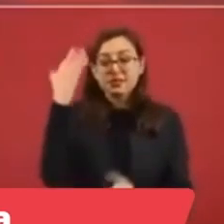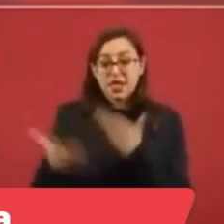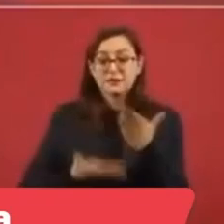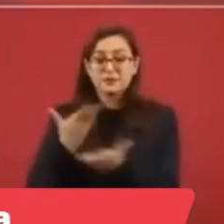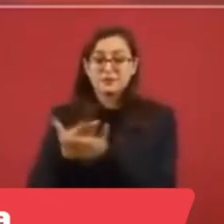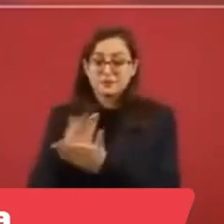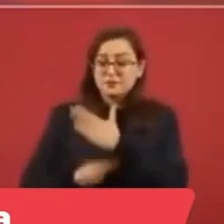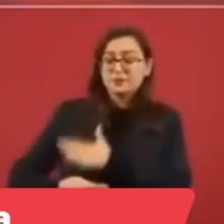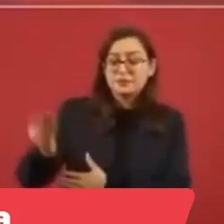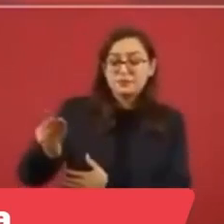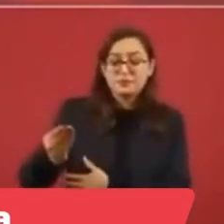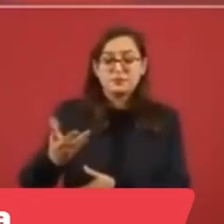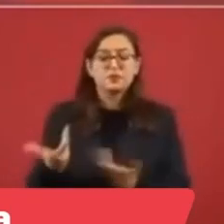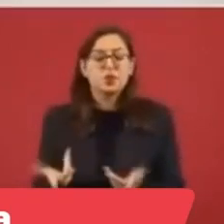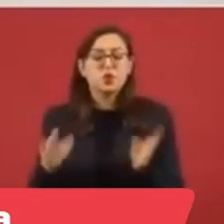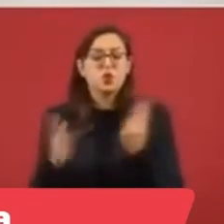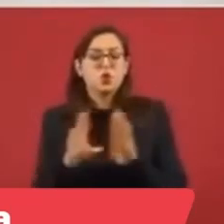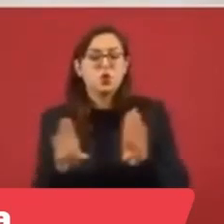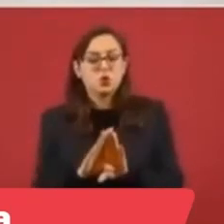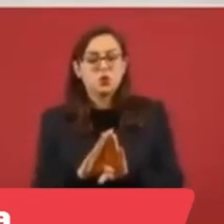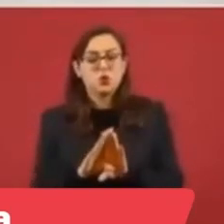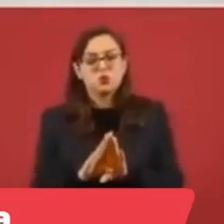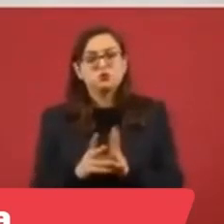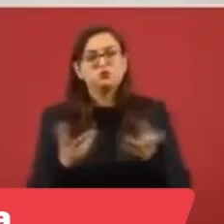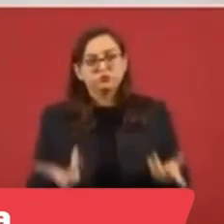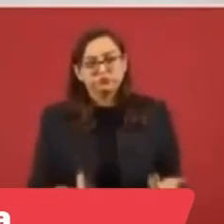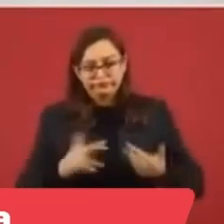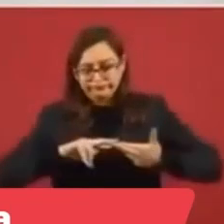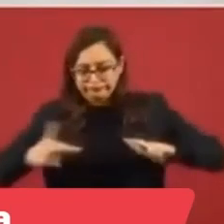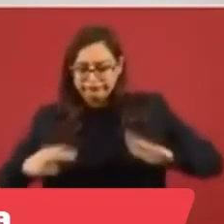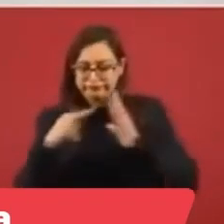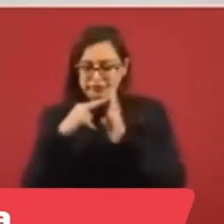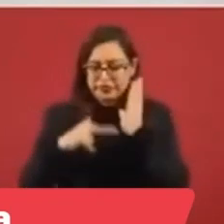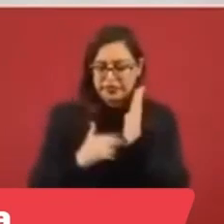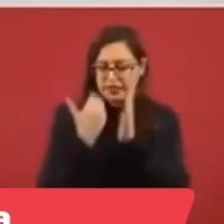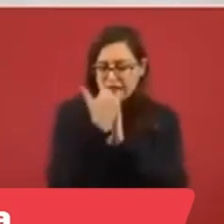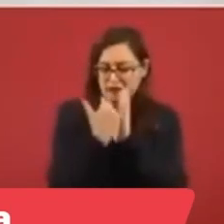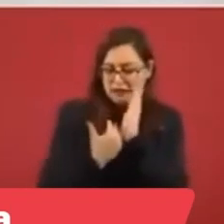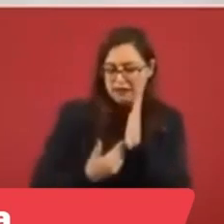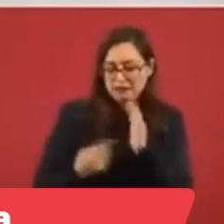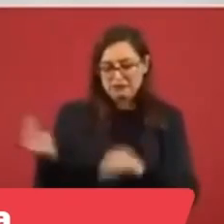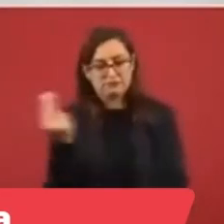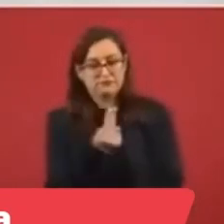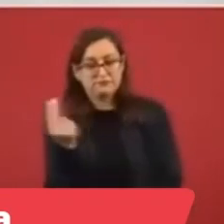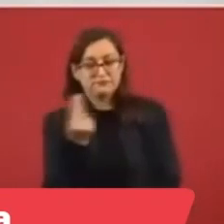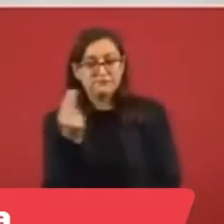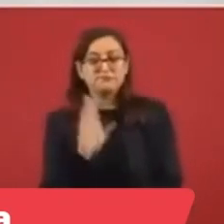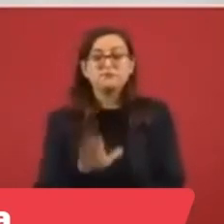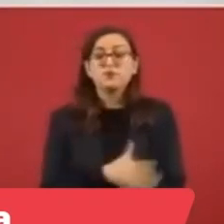tendrían que destruir la muralla que ya existe si quieren que ese decreto funcione